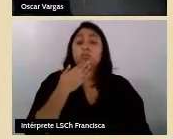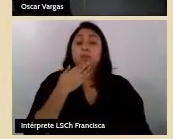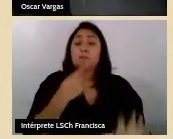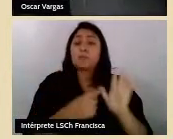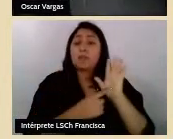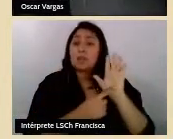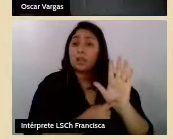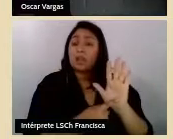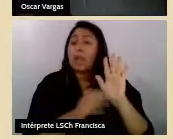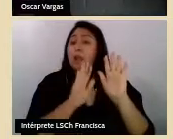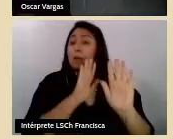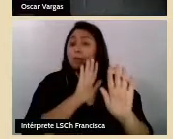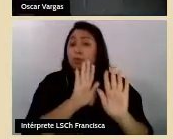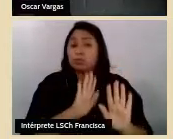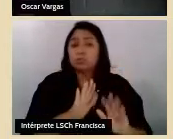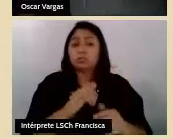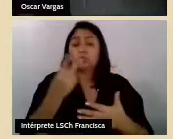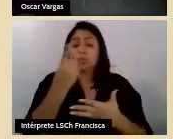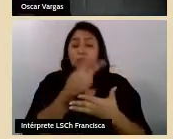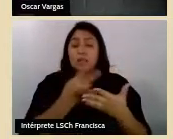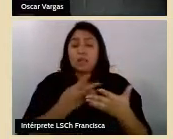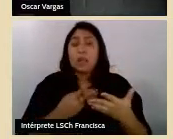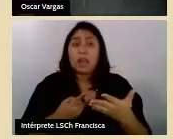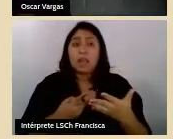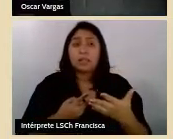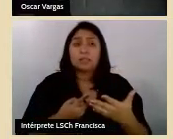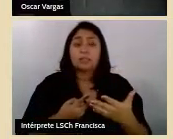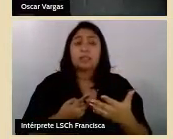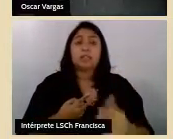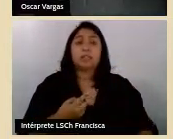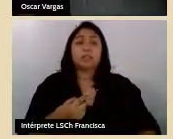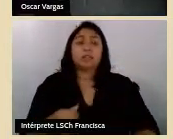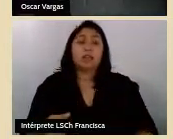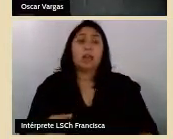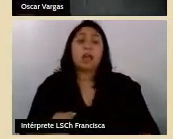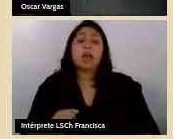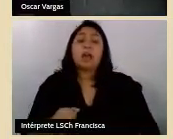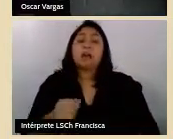artistas que han pasado por el museo en este periodo.